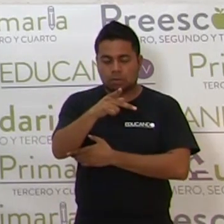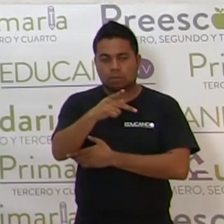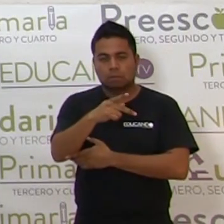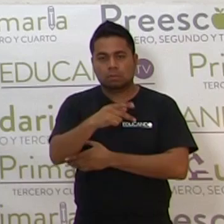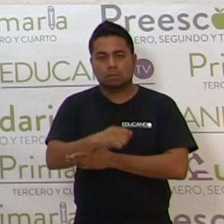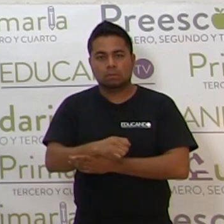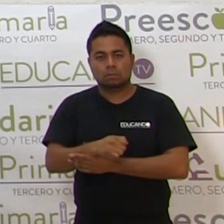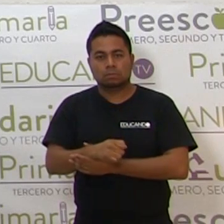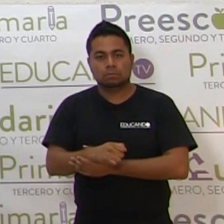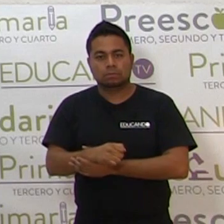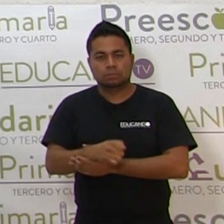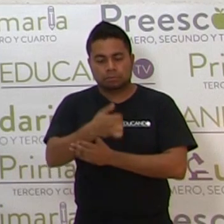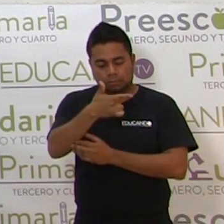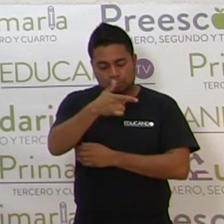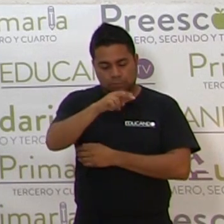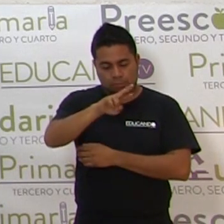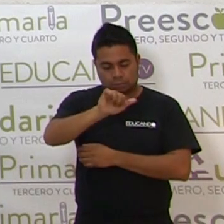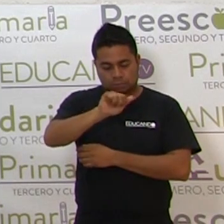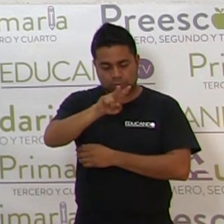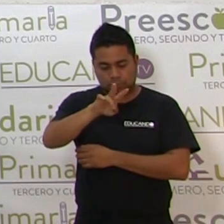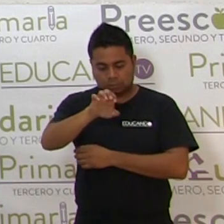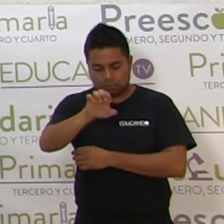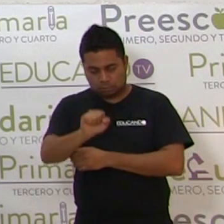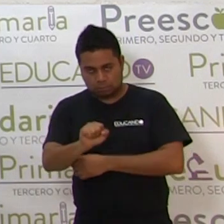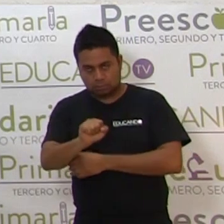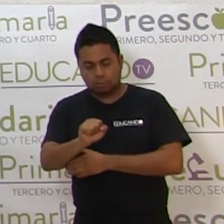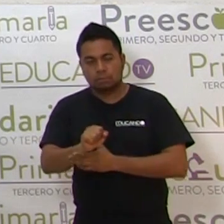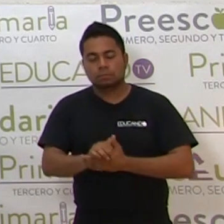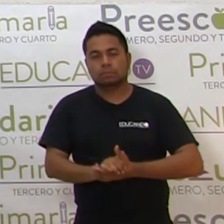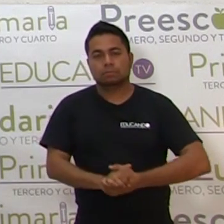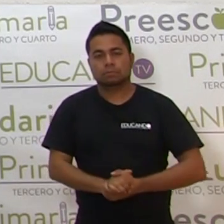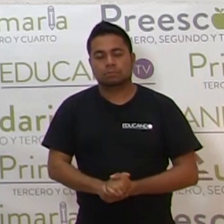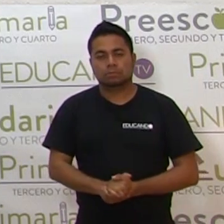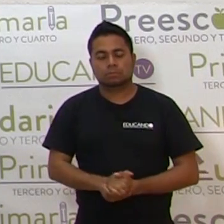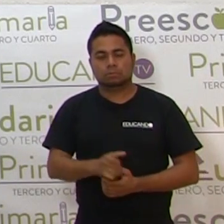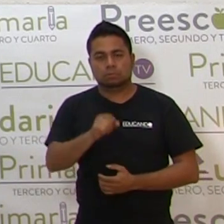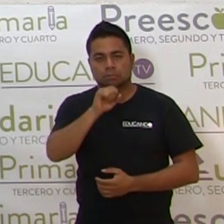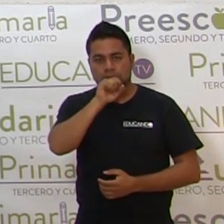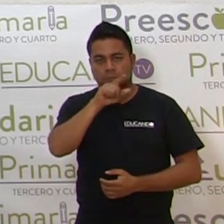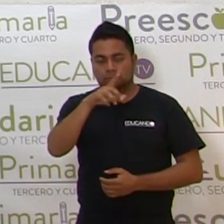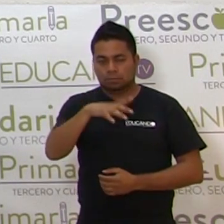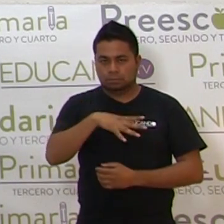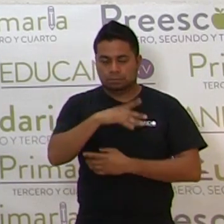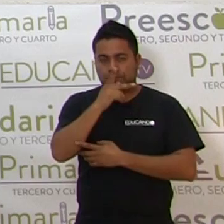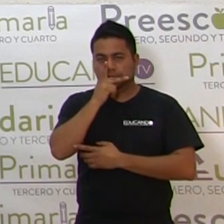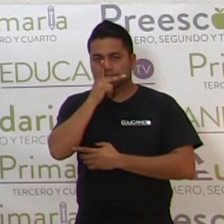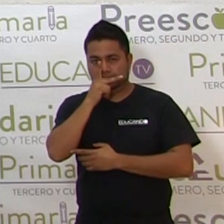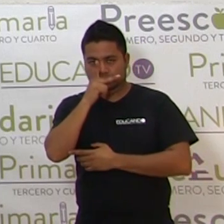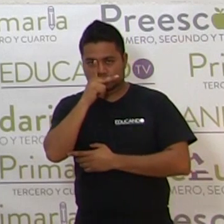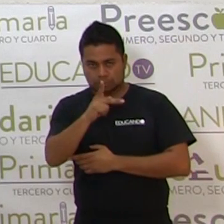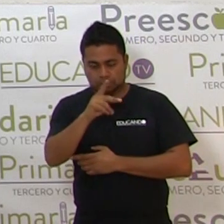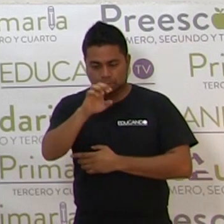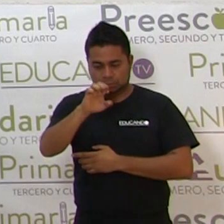palabras graves y vamos a tener palabras